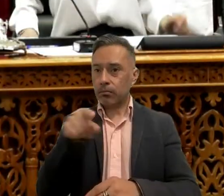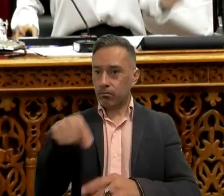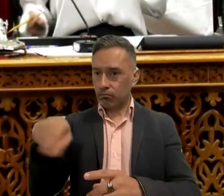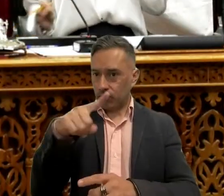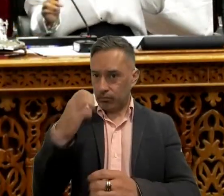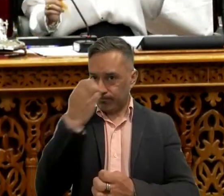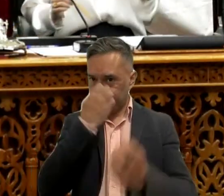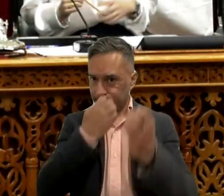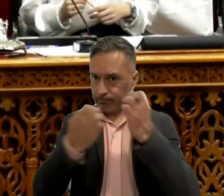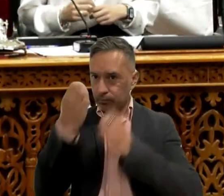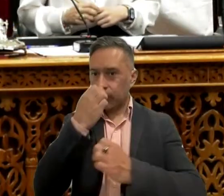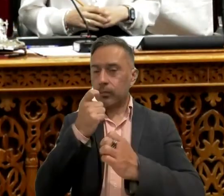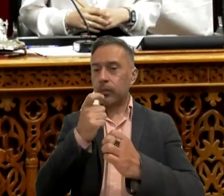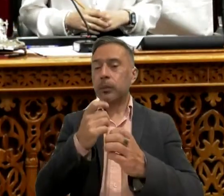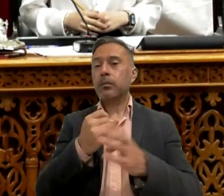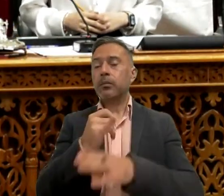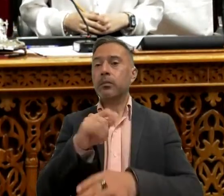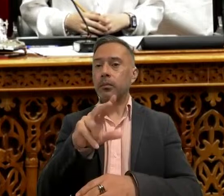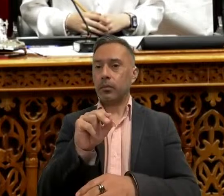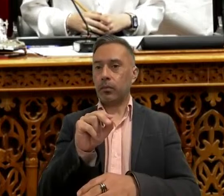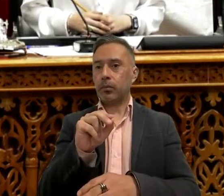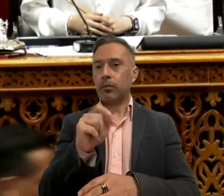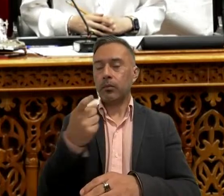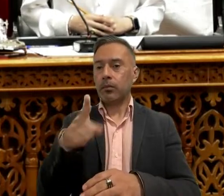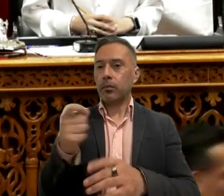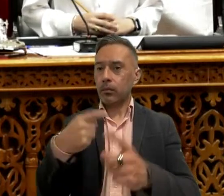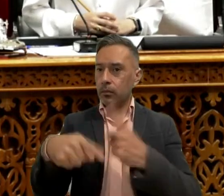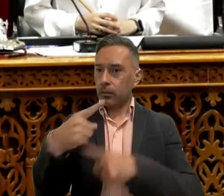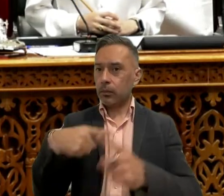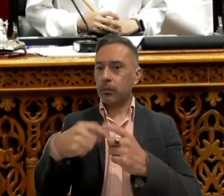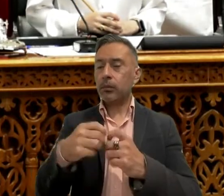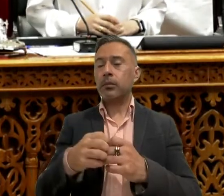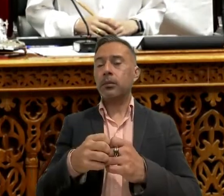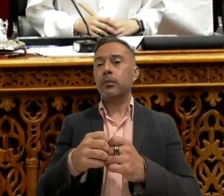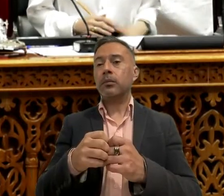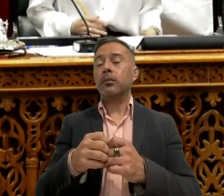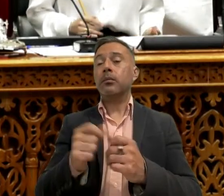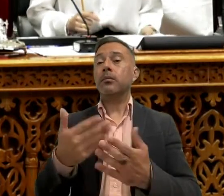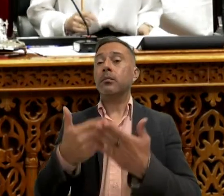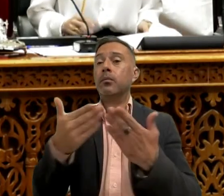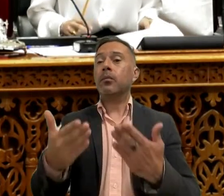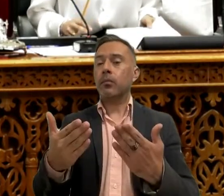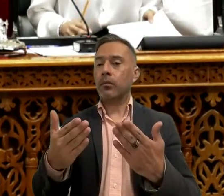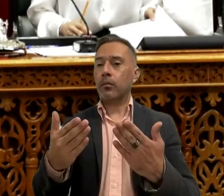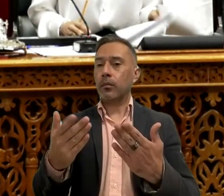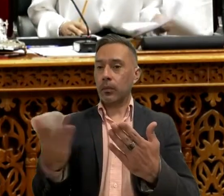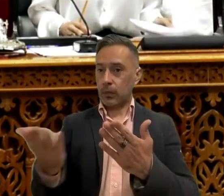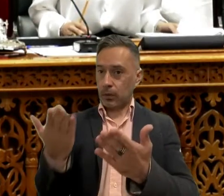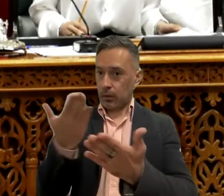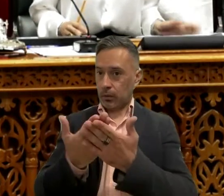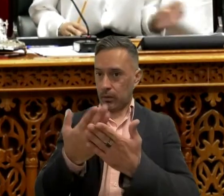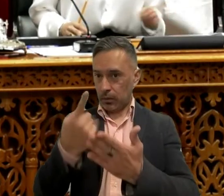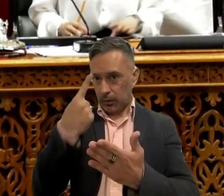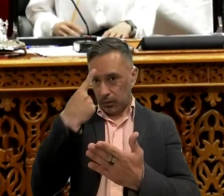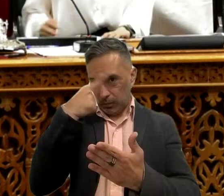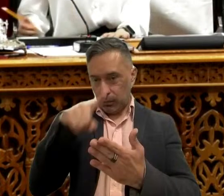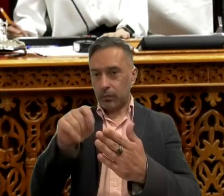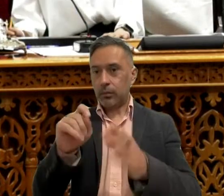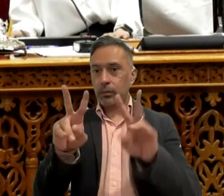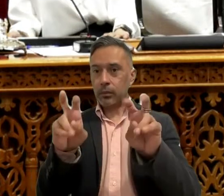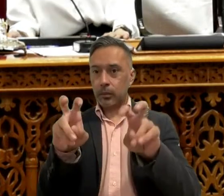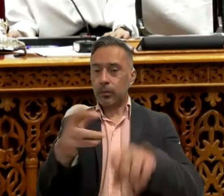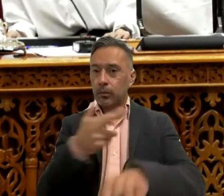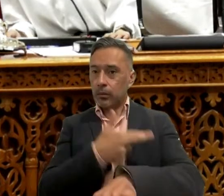y resolver lo que se estime conveniente. Abro la discusión de la propuesta de dispensa del trámite